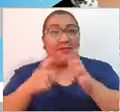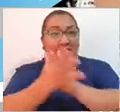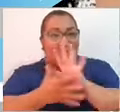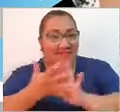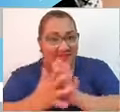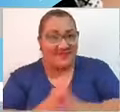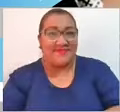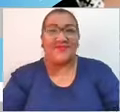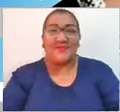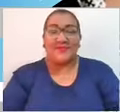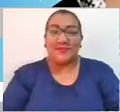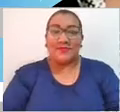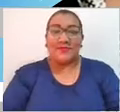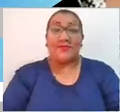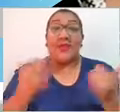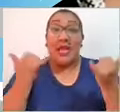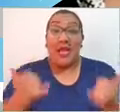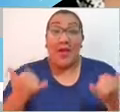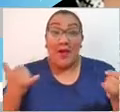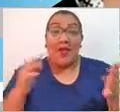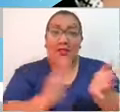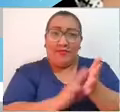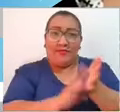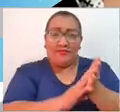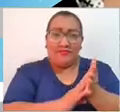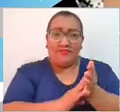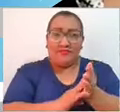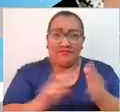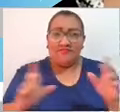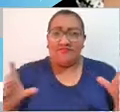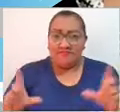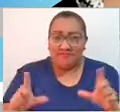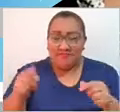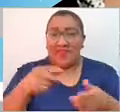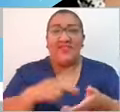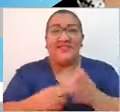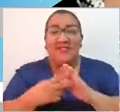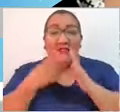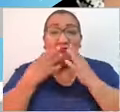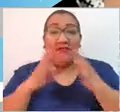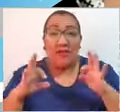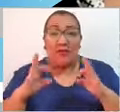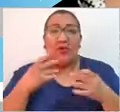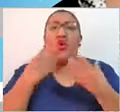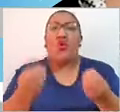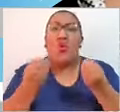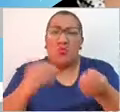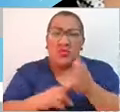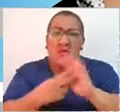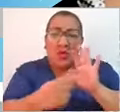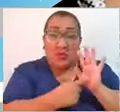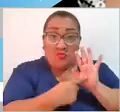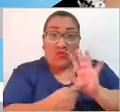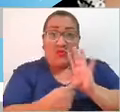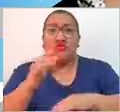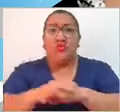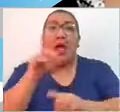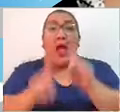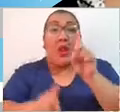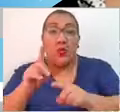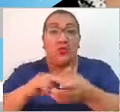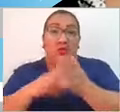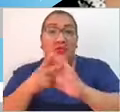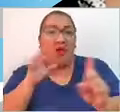señas. Hoy en Defensoría en Directo hablaremos sobre cómo identificar y denunciar el hostigamiento sexual en el ámbito